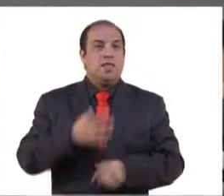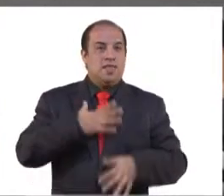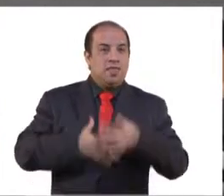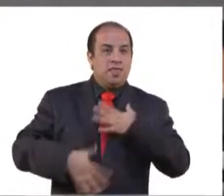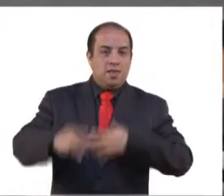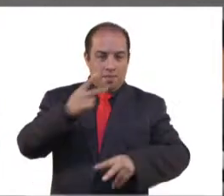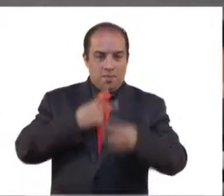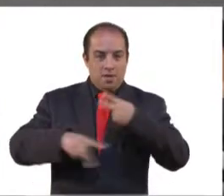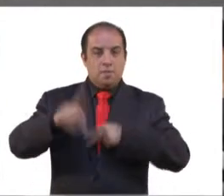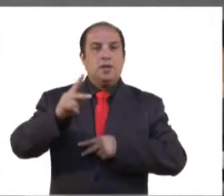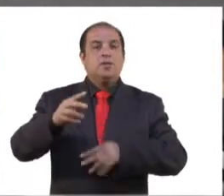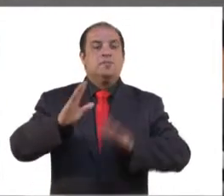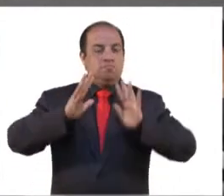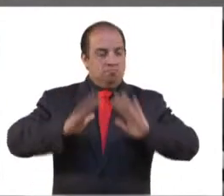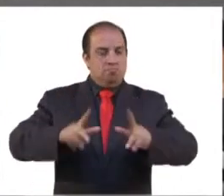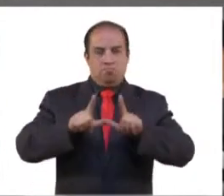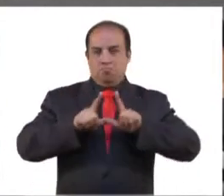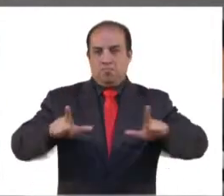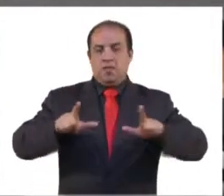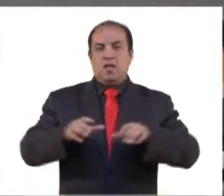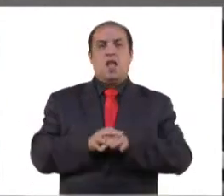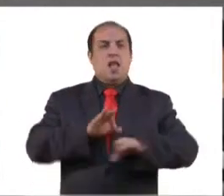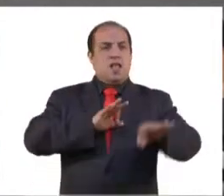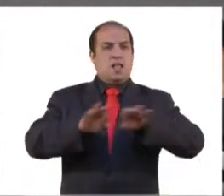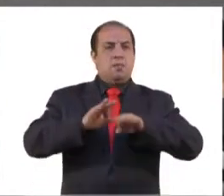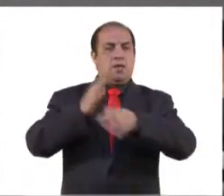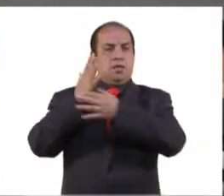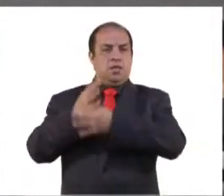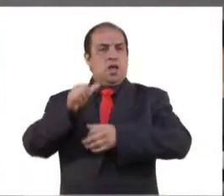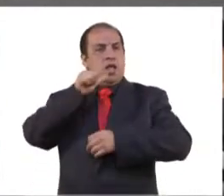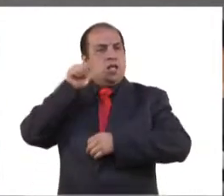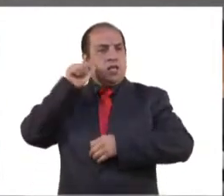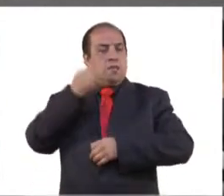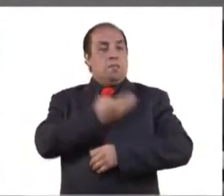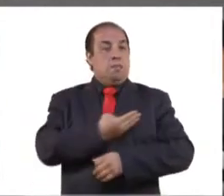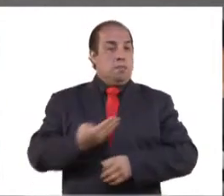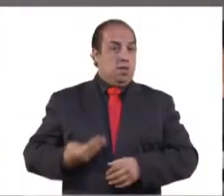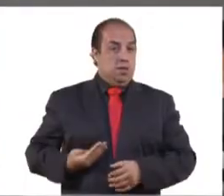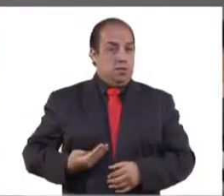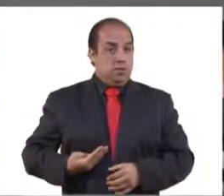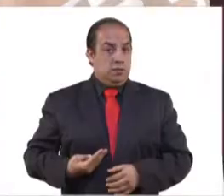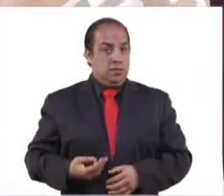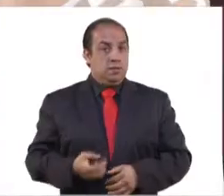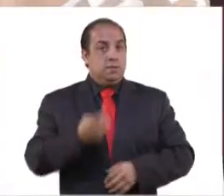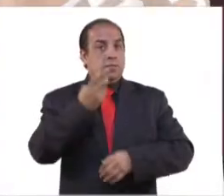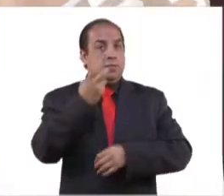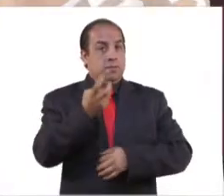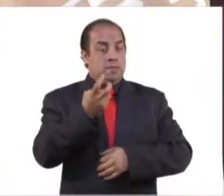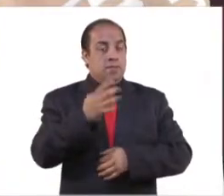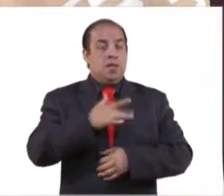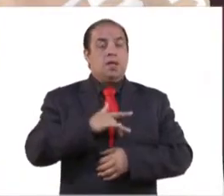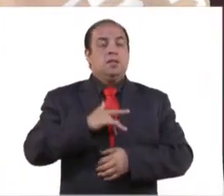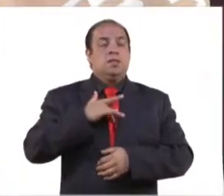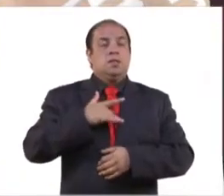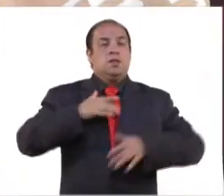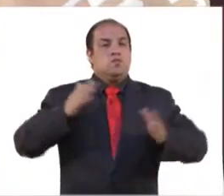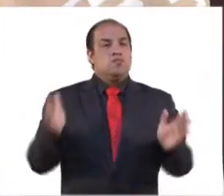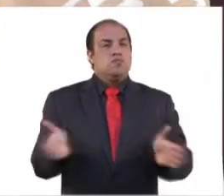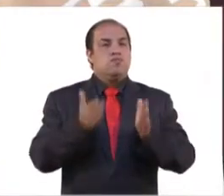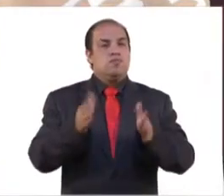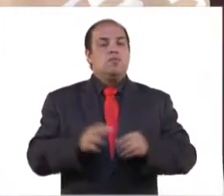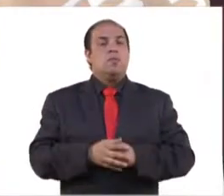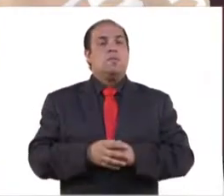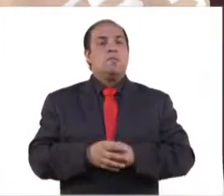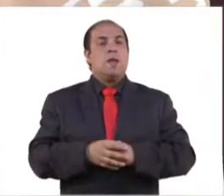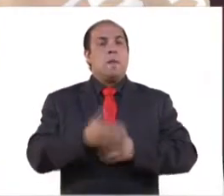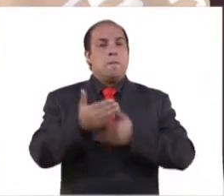cansada, pero aquí estamos, siempre esta tarea, como lo dijo el señor presidente ayer, pues es lo que más nos inspira al movimiento de transformación, así